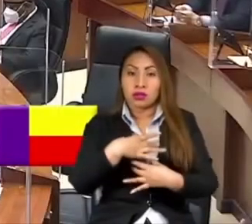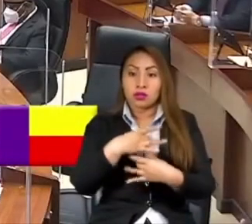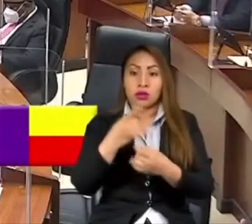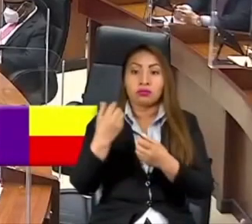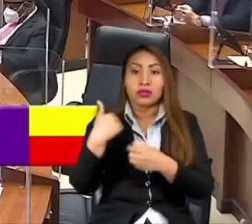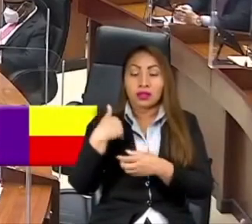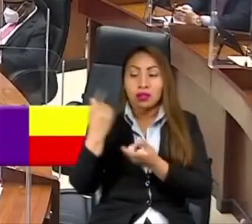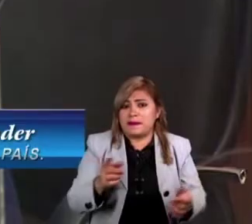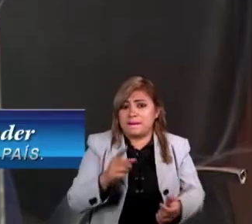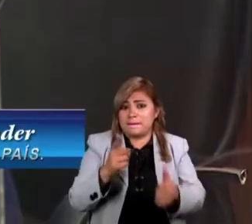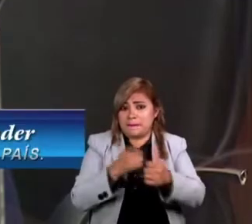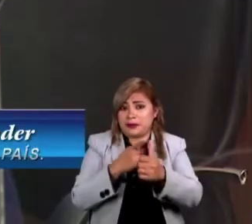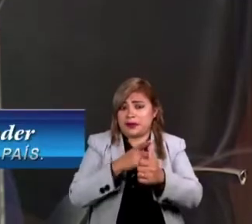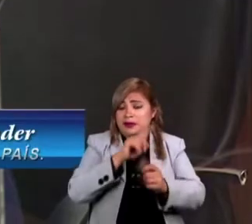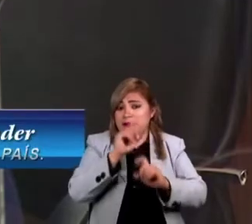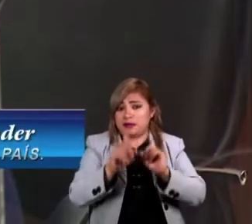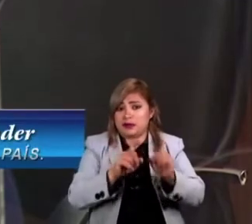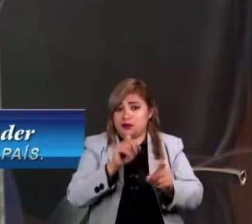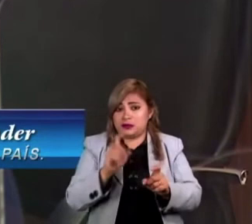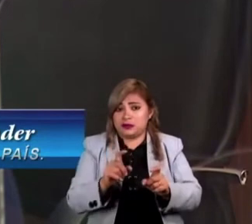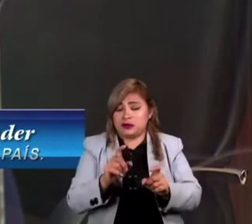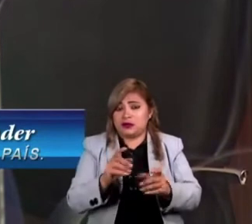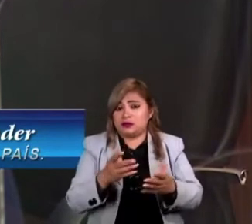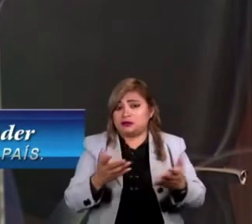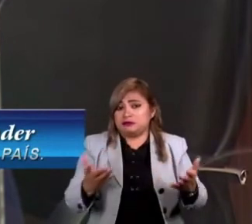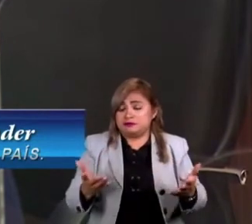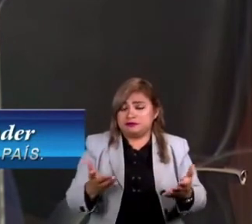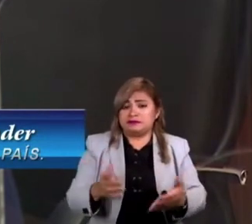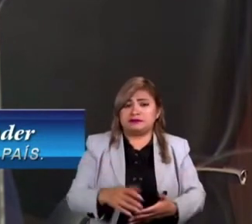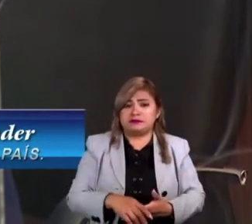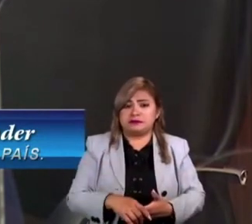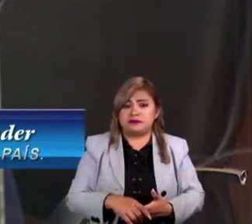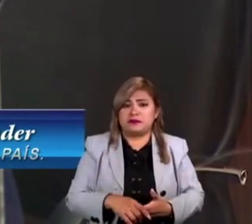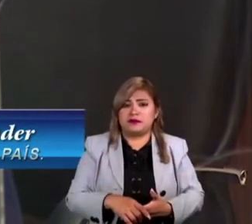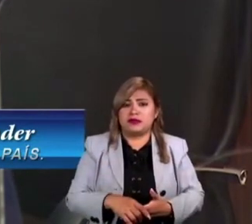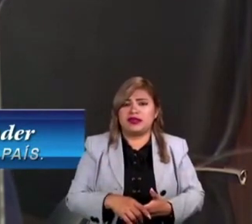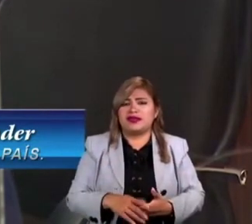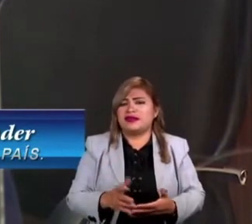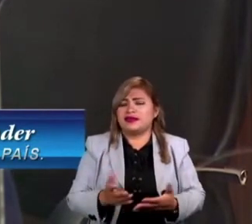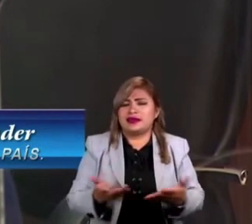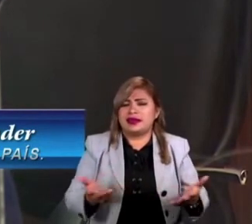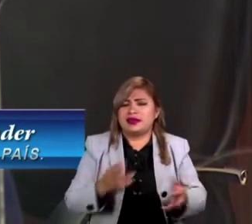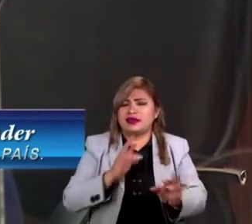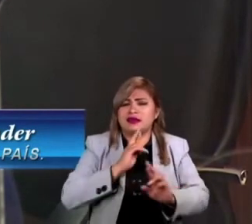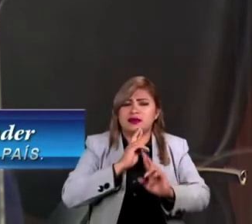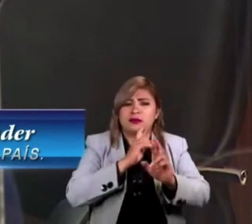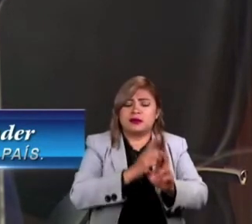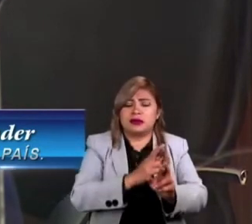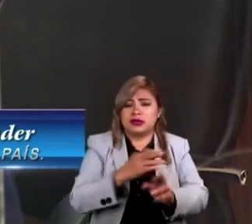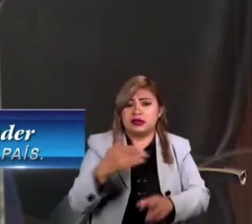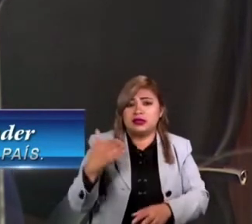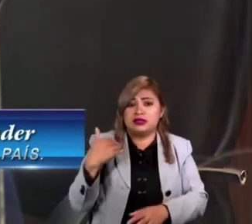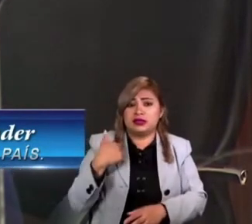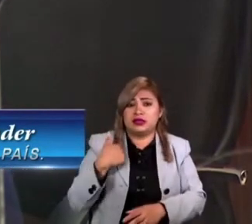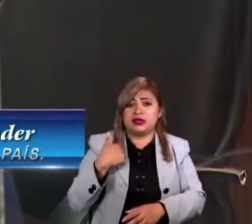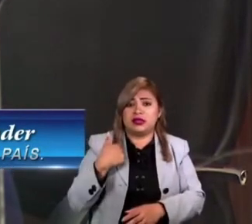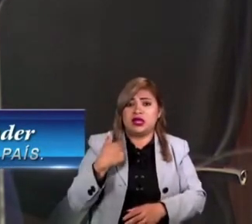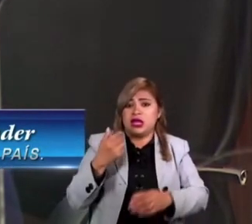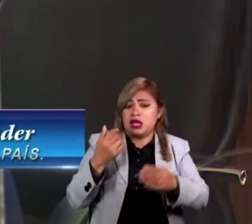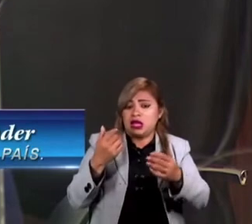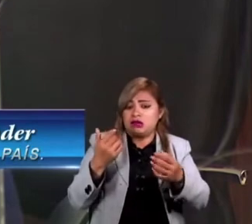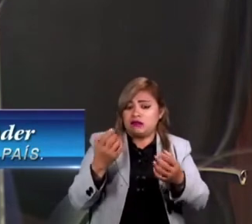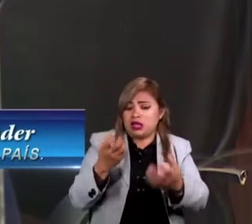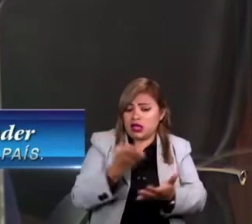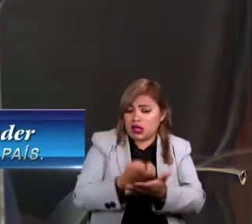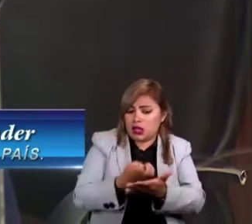a dar la cara. ¿Qué resultados ha tenido económicamente para el país la cuarentena